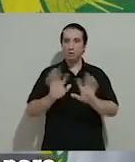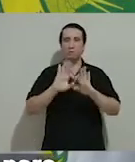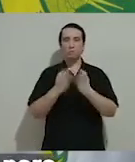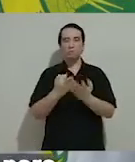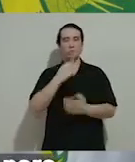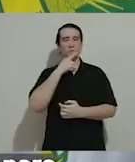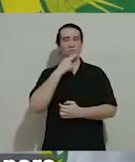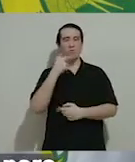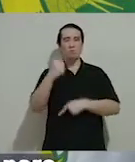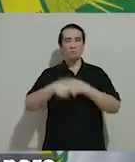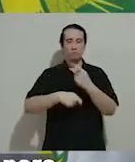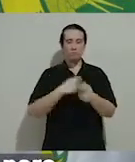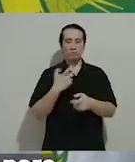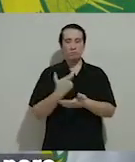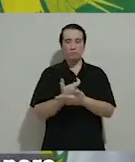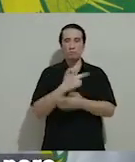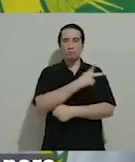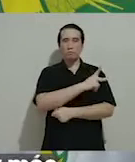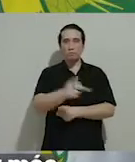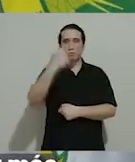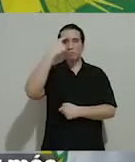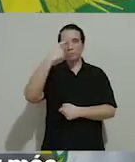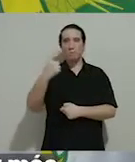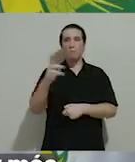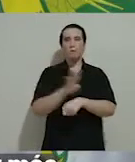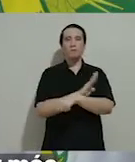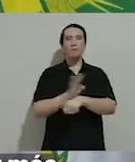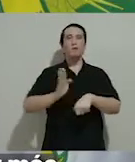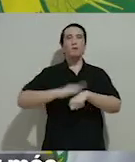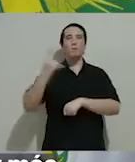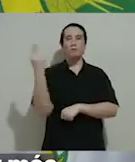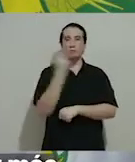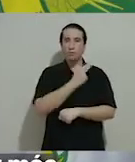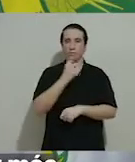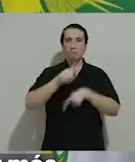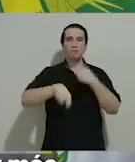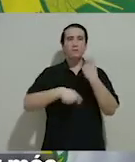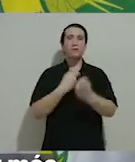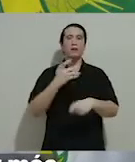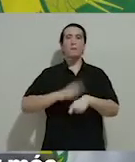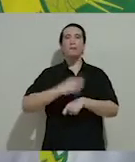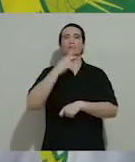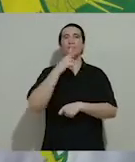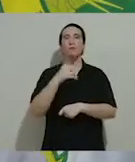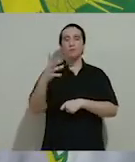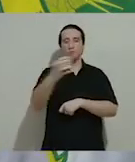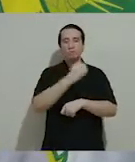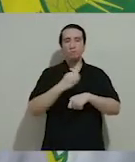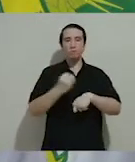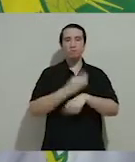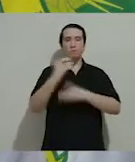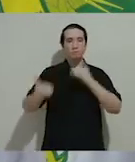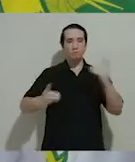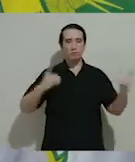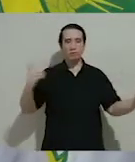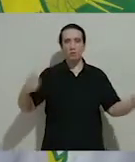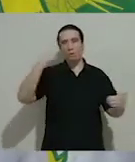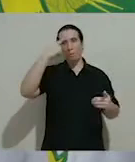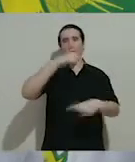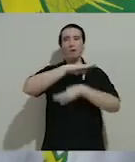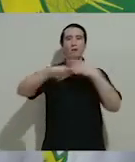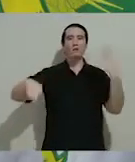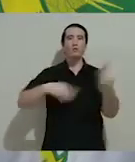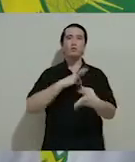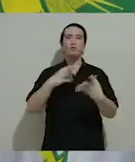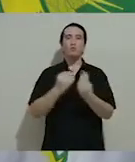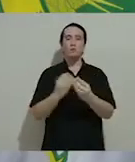y de manera eficiente los recursos públicos para privilegiar a quien más lo necesita y generar más y mejores alternativas de desarrollo para